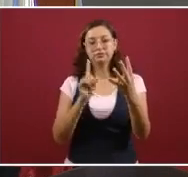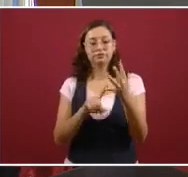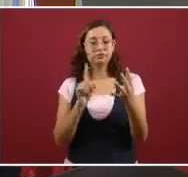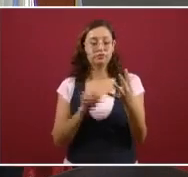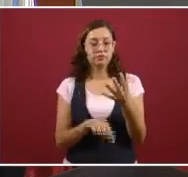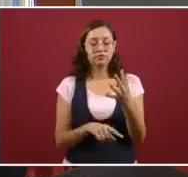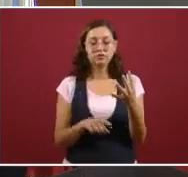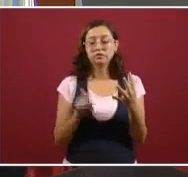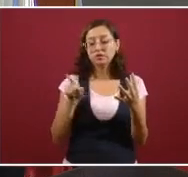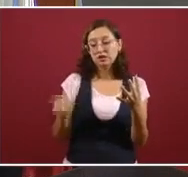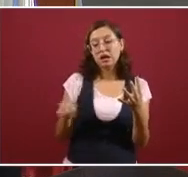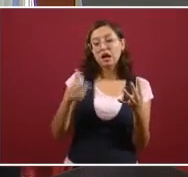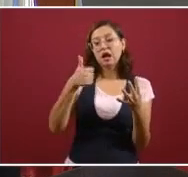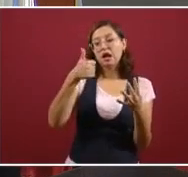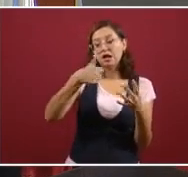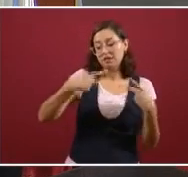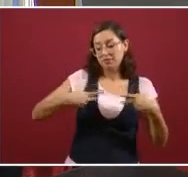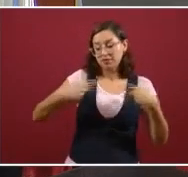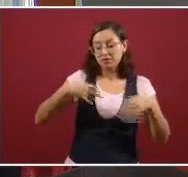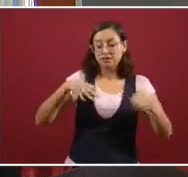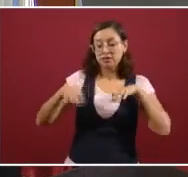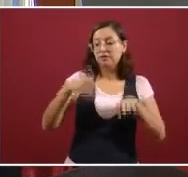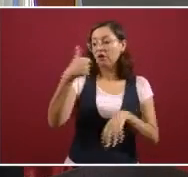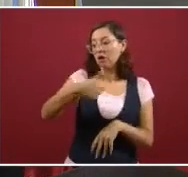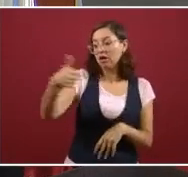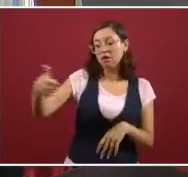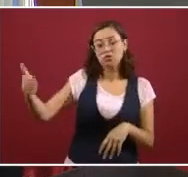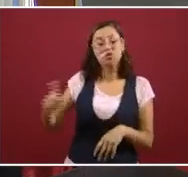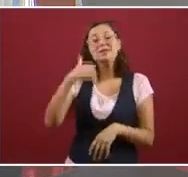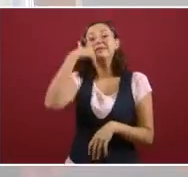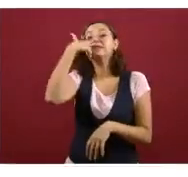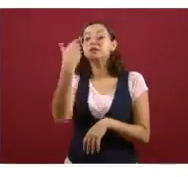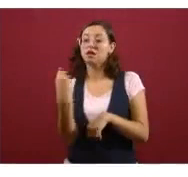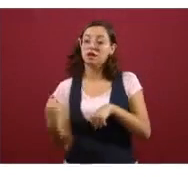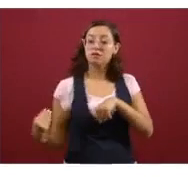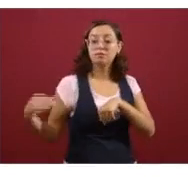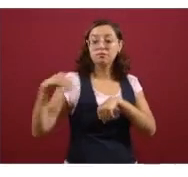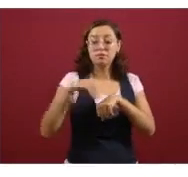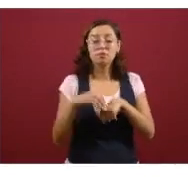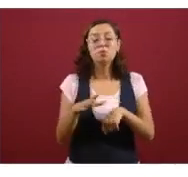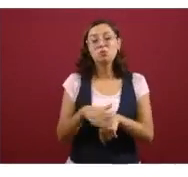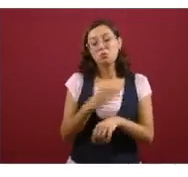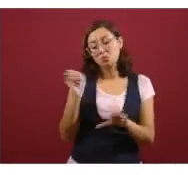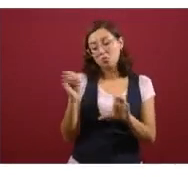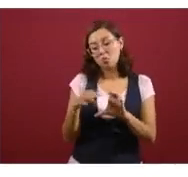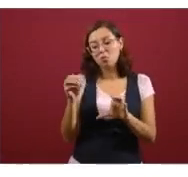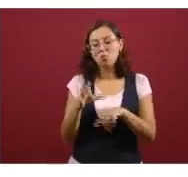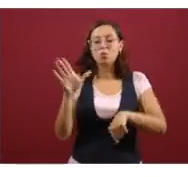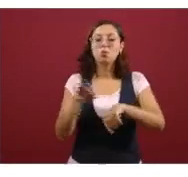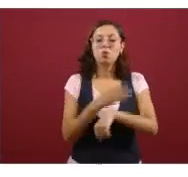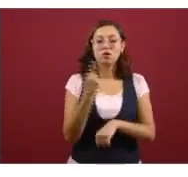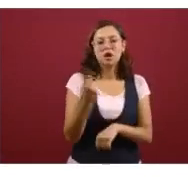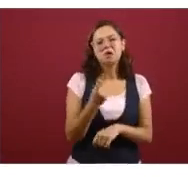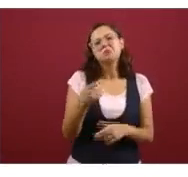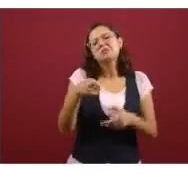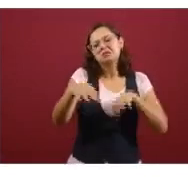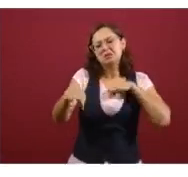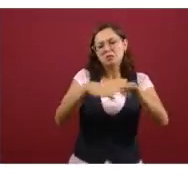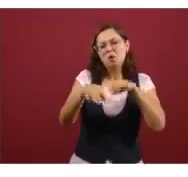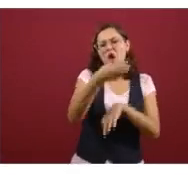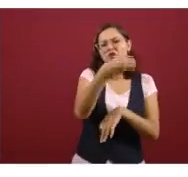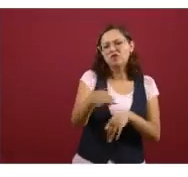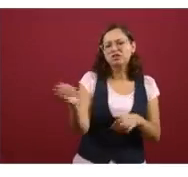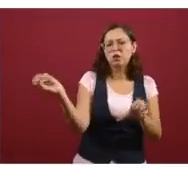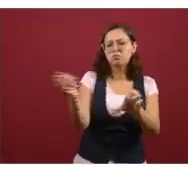Está reconocido en México y en otros países que el ahorro obligatorio no es suficiente, y en esto es algo que vamos a tener que trabajar. El